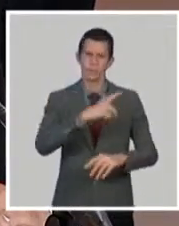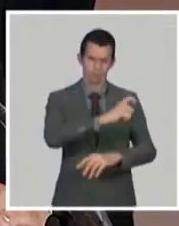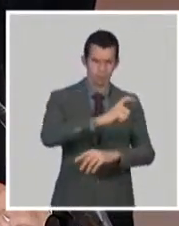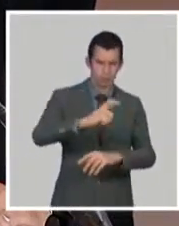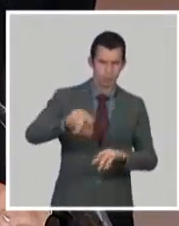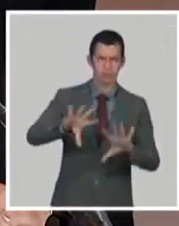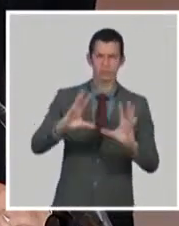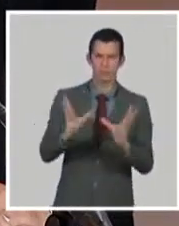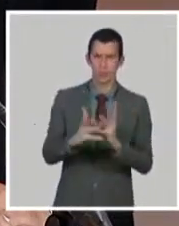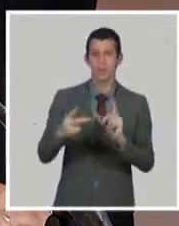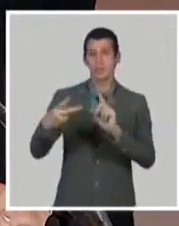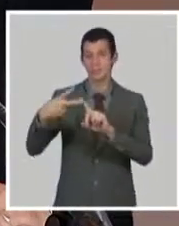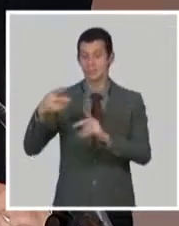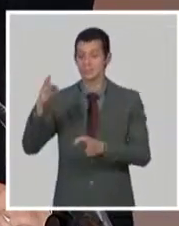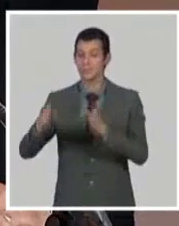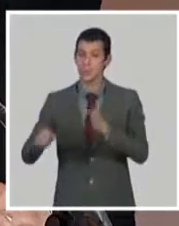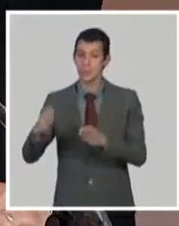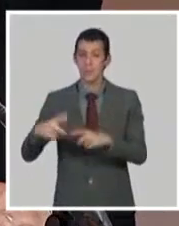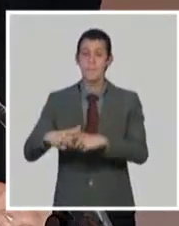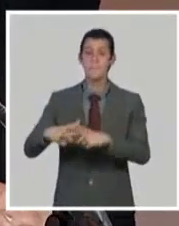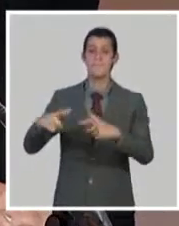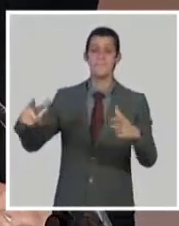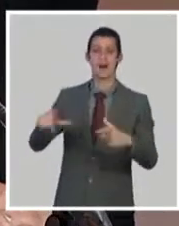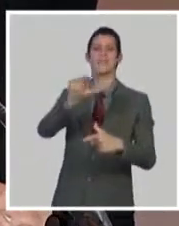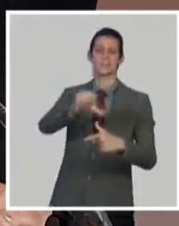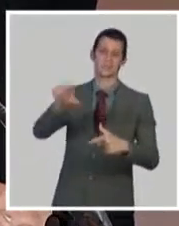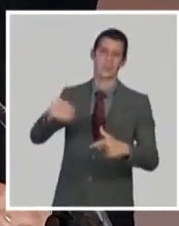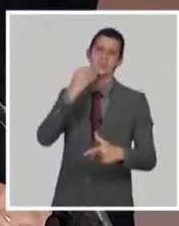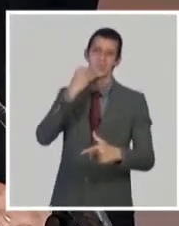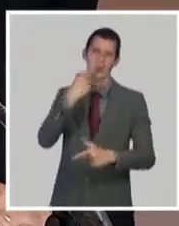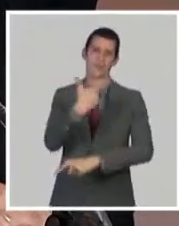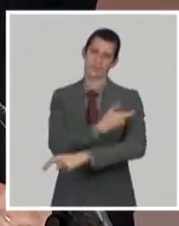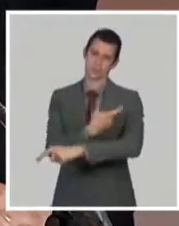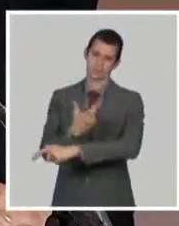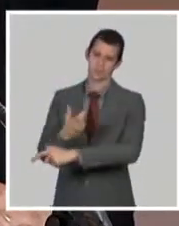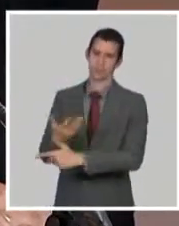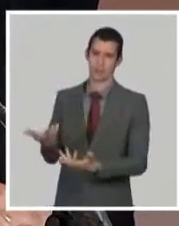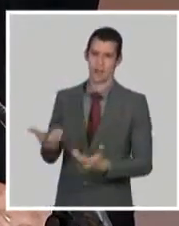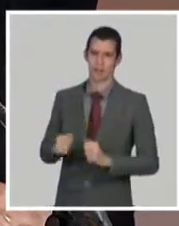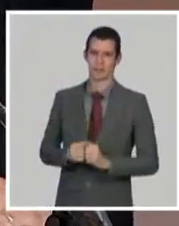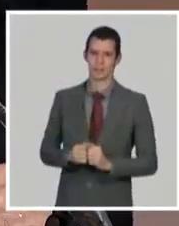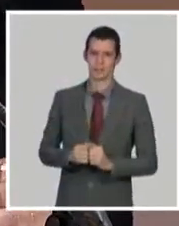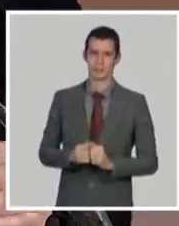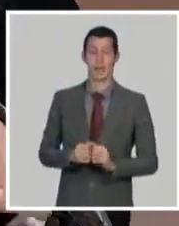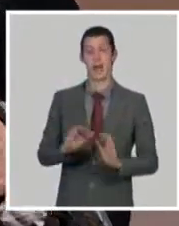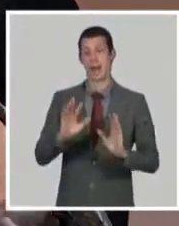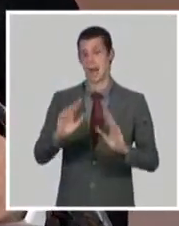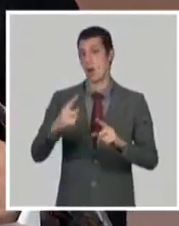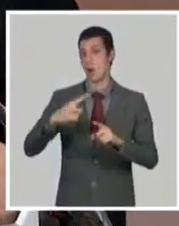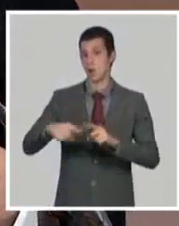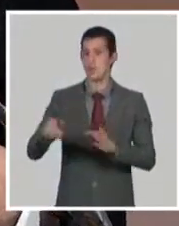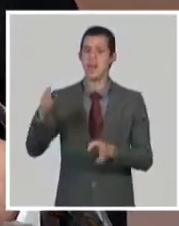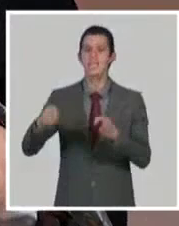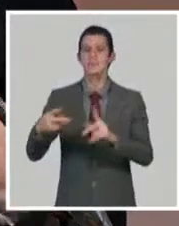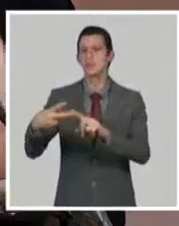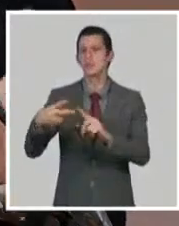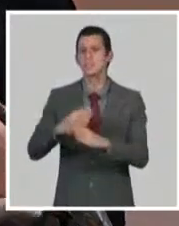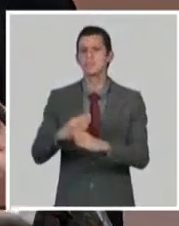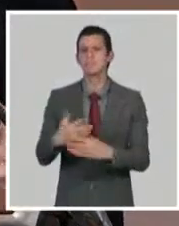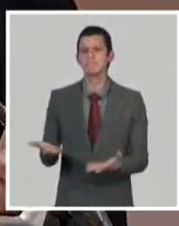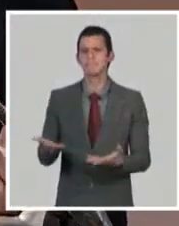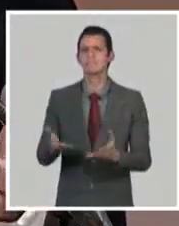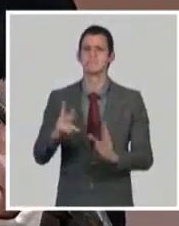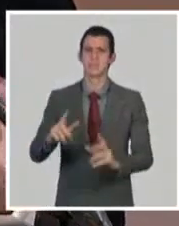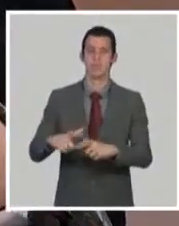2. Este fase 2 tiene la característica además adicional de que se amplía la edad de inmunización. O sea, en los estudios fase 1, como